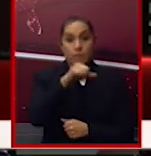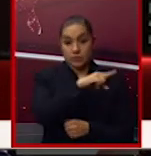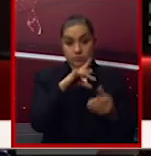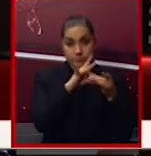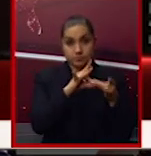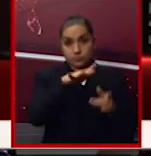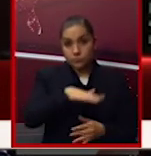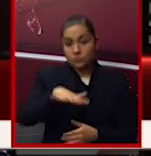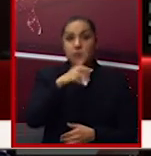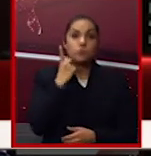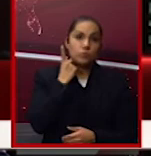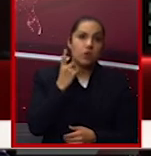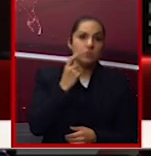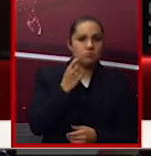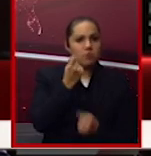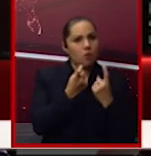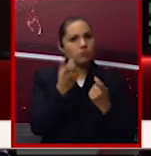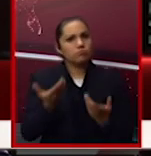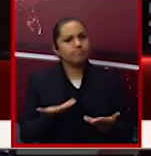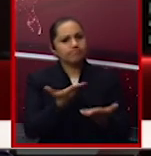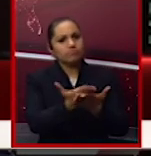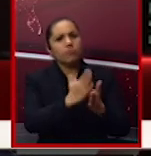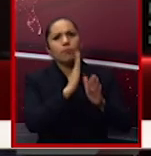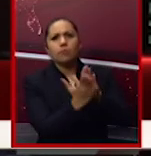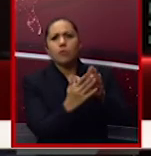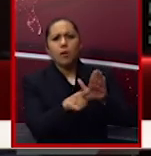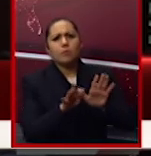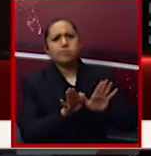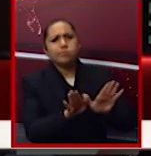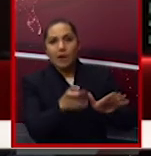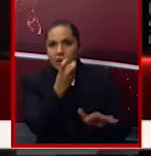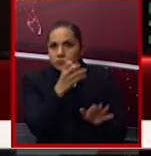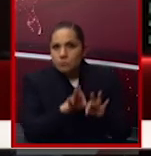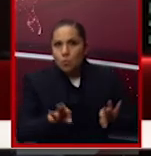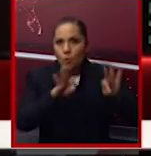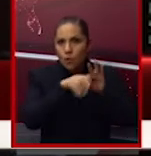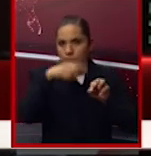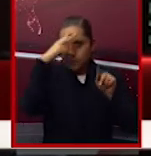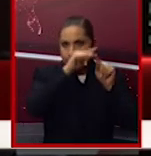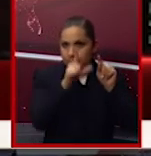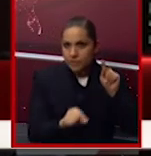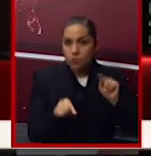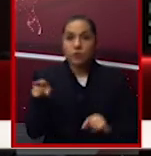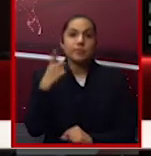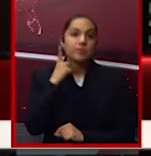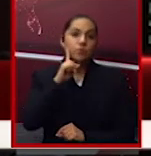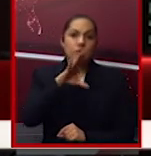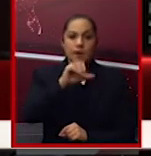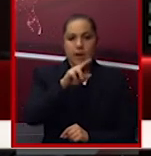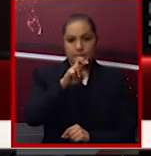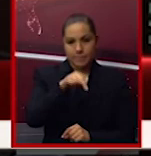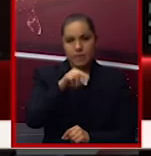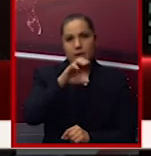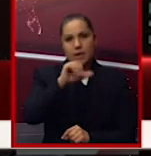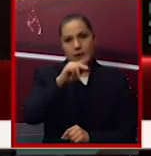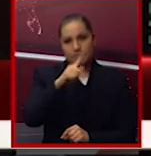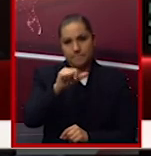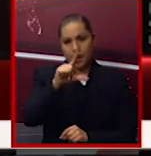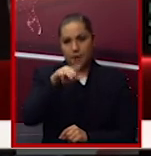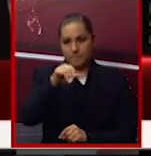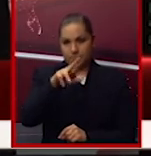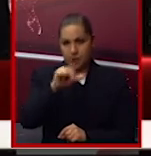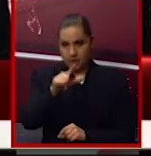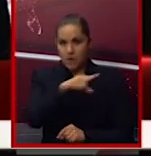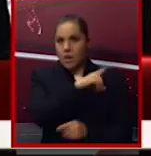encuentran detenidas iniciativas importantes para el país. La diputada Carmen Victoria Campa Almaral recordó